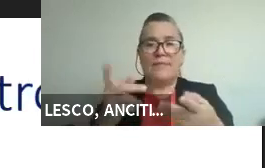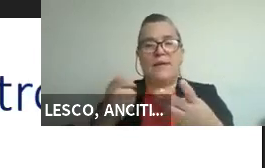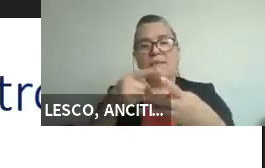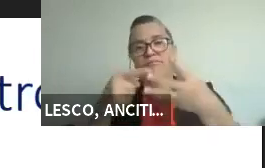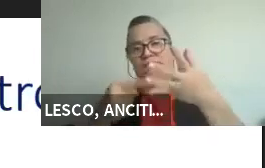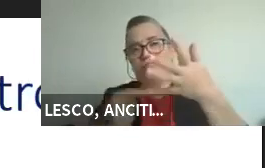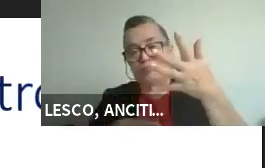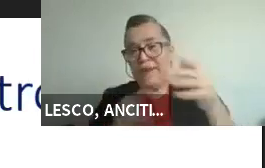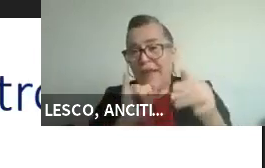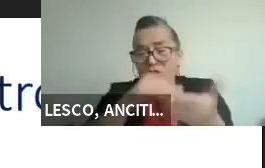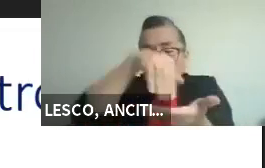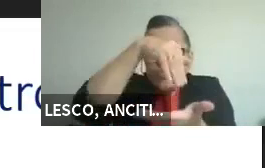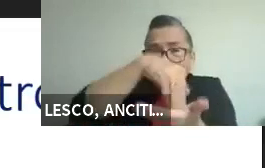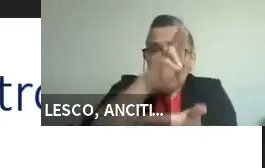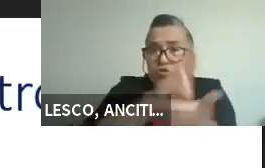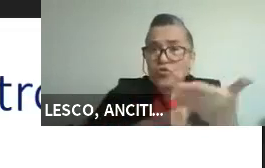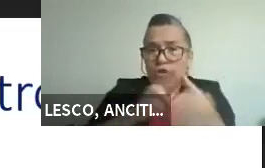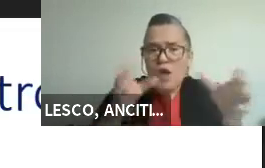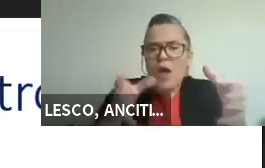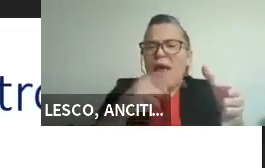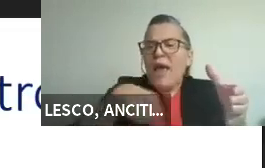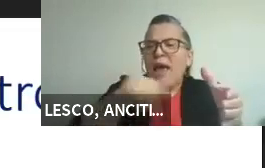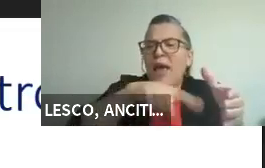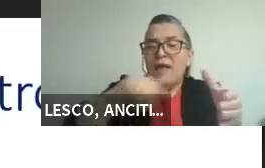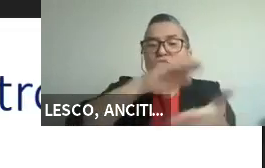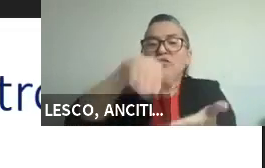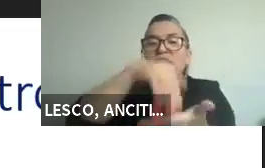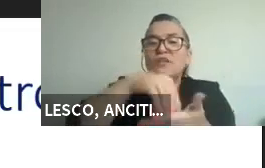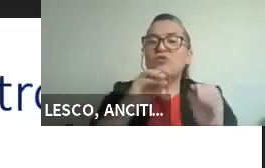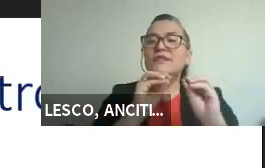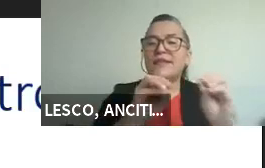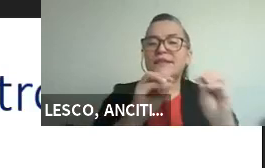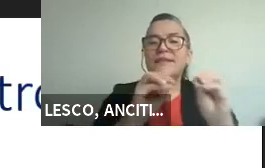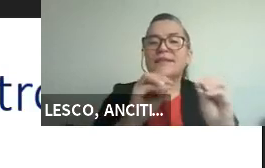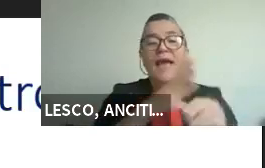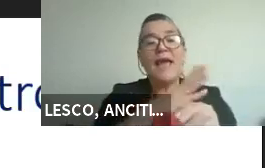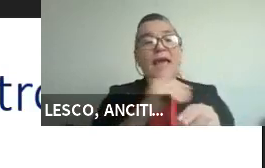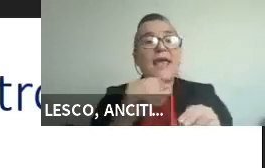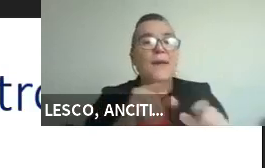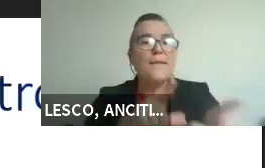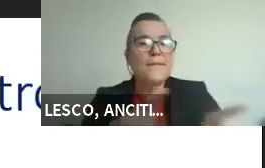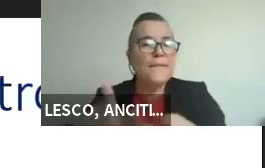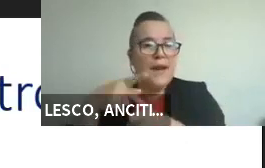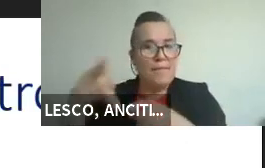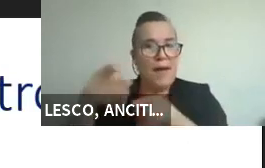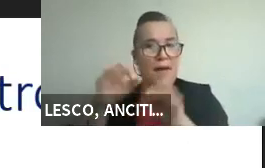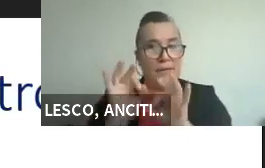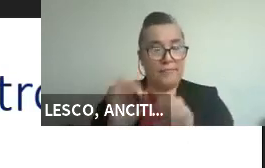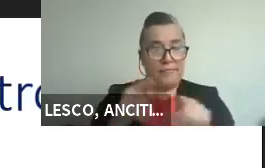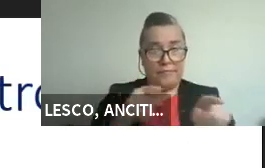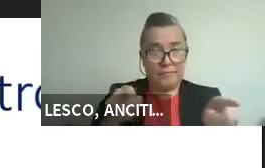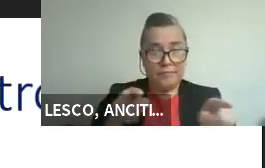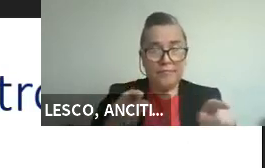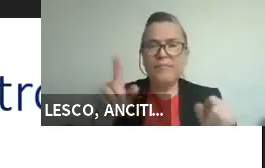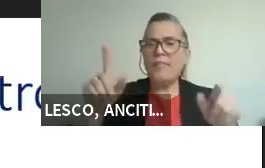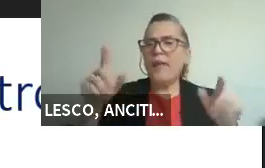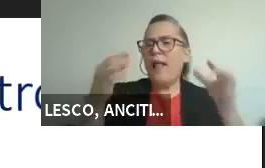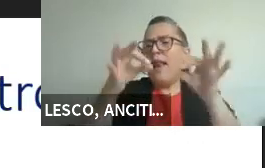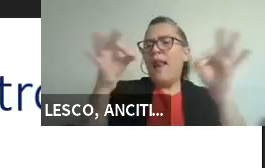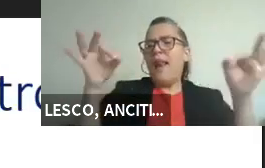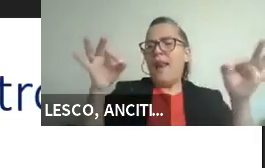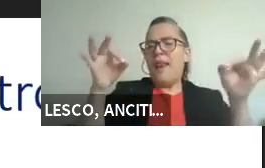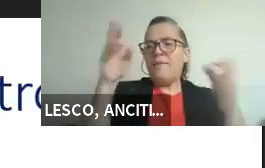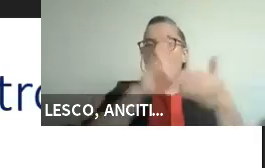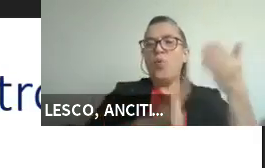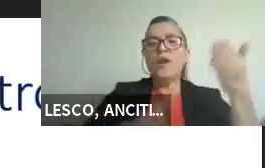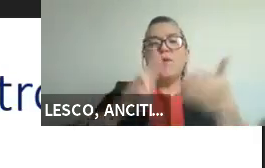centros universitarios fueron fundamentalmente centros de enseñanza y de preparación profesional y el lema universitat